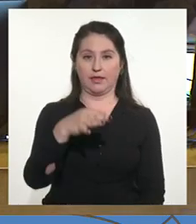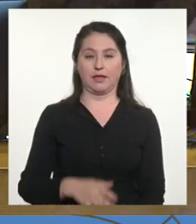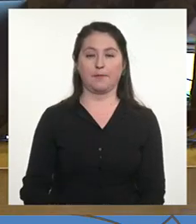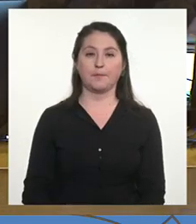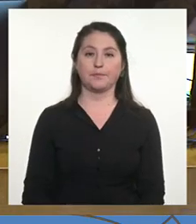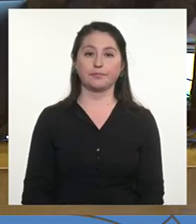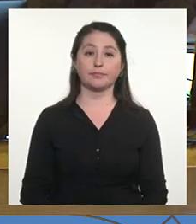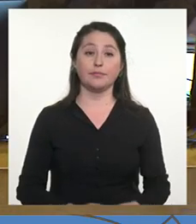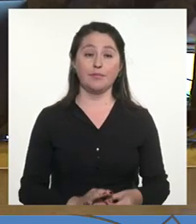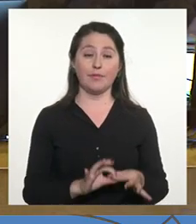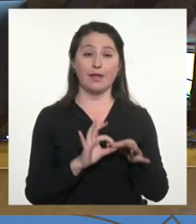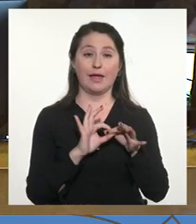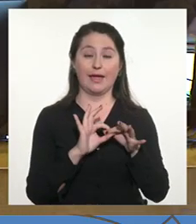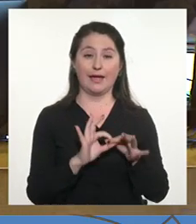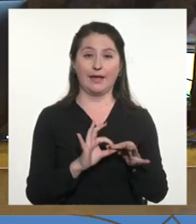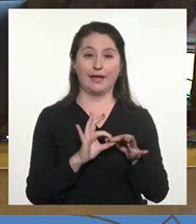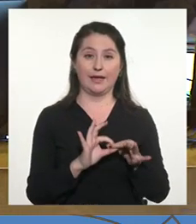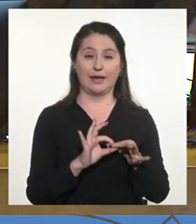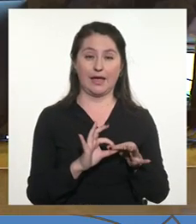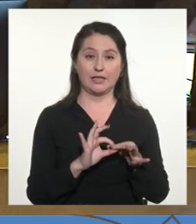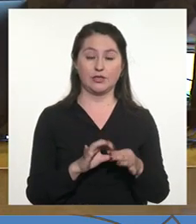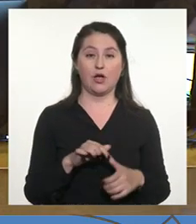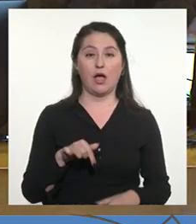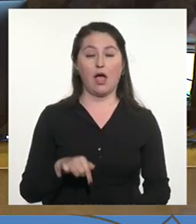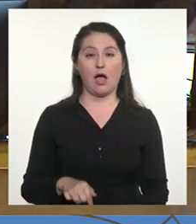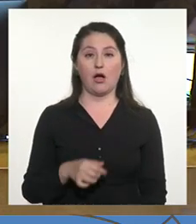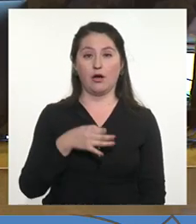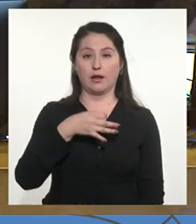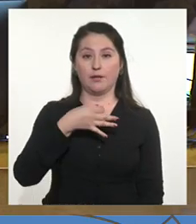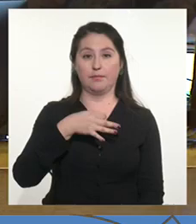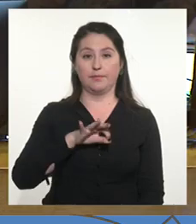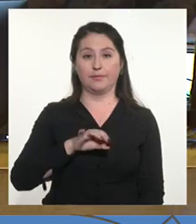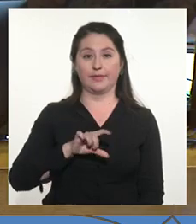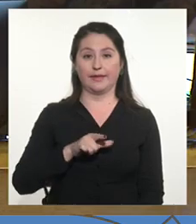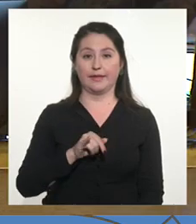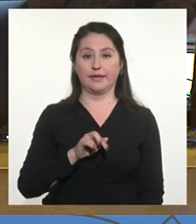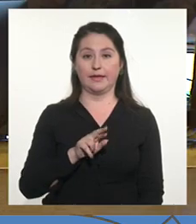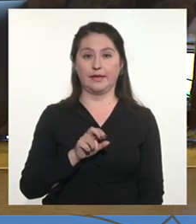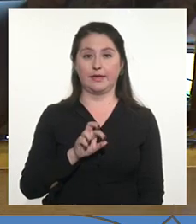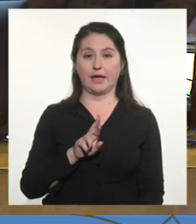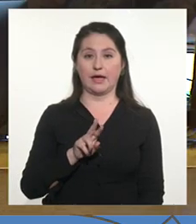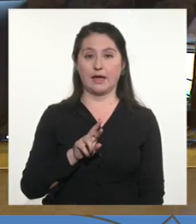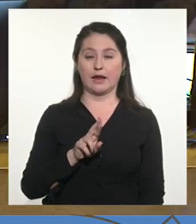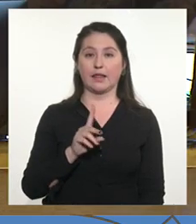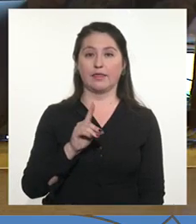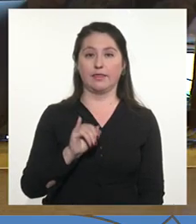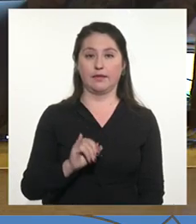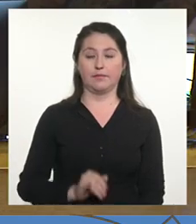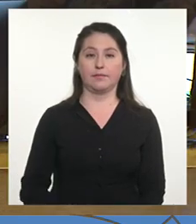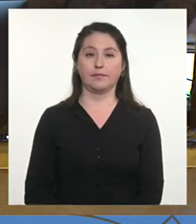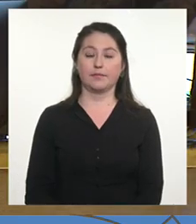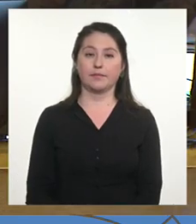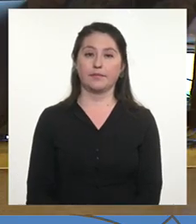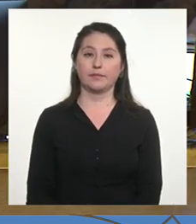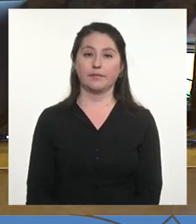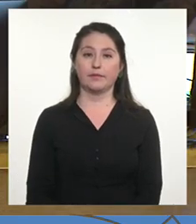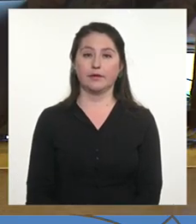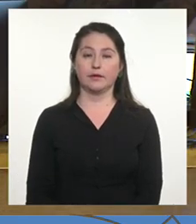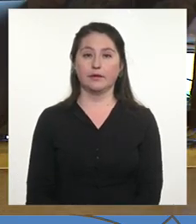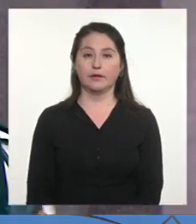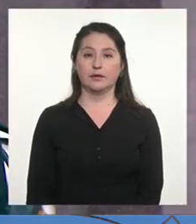gracias senador pérez quien a continuación la palabra el senador guido girardi sí